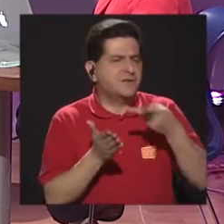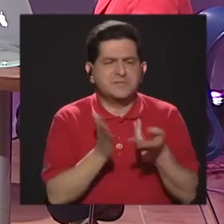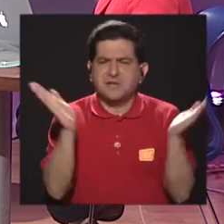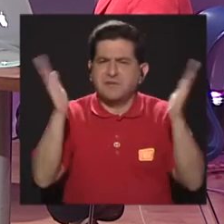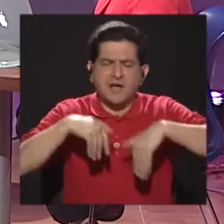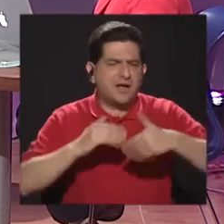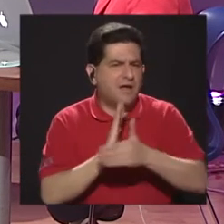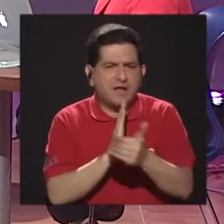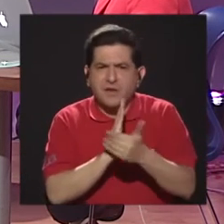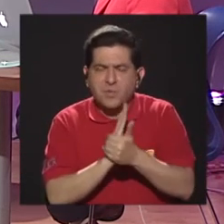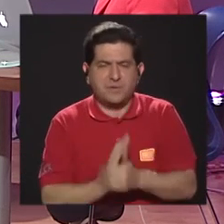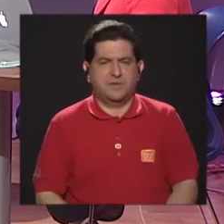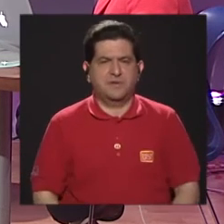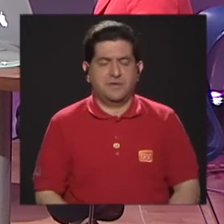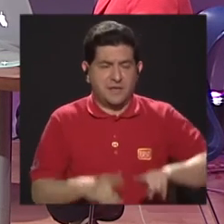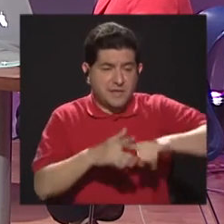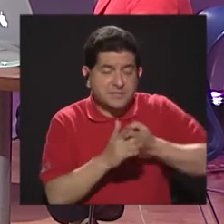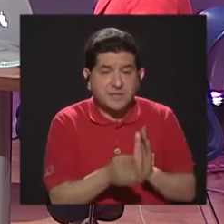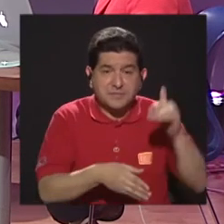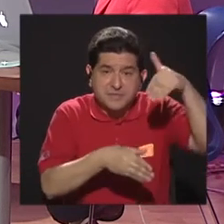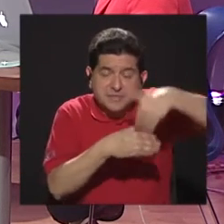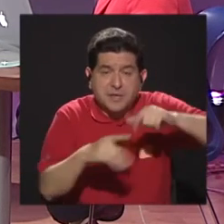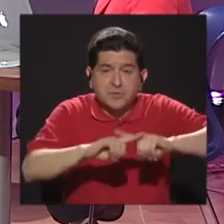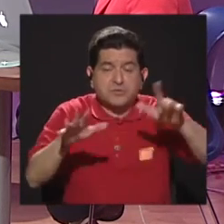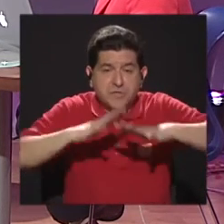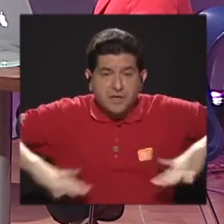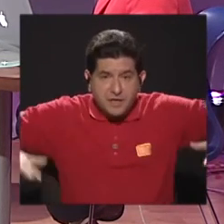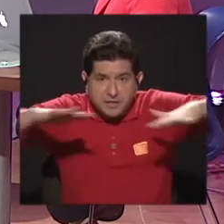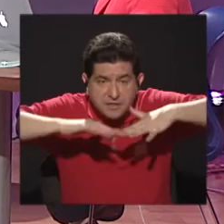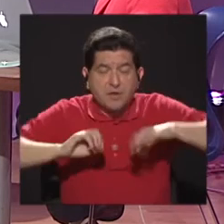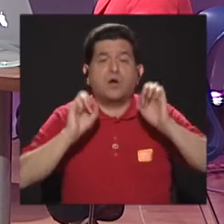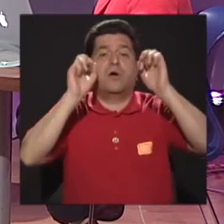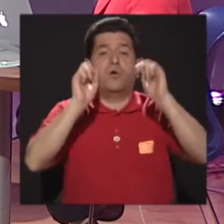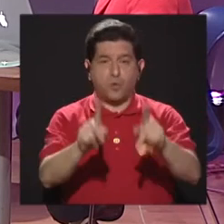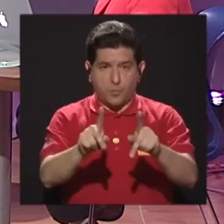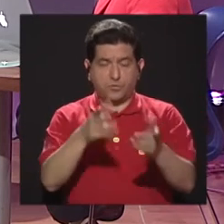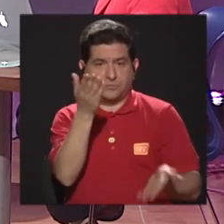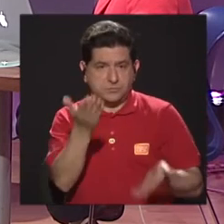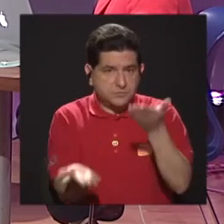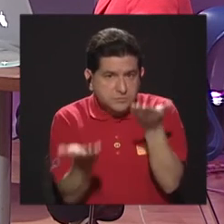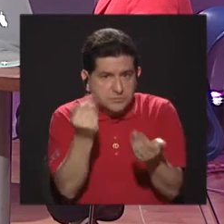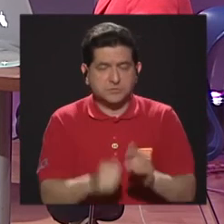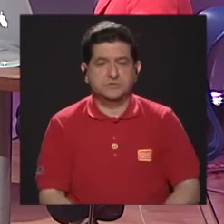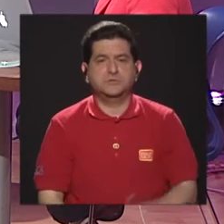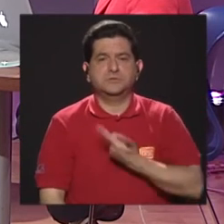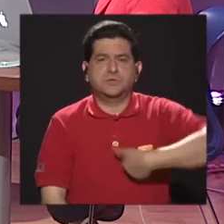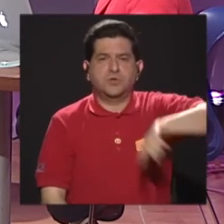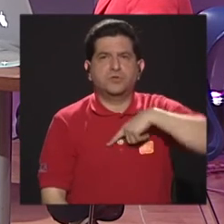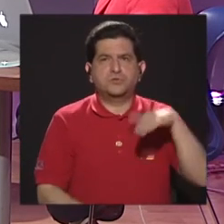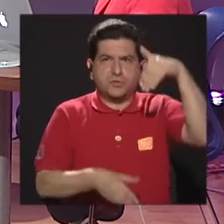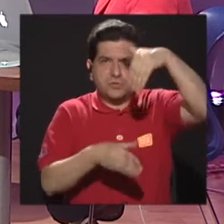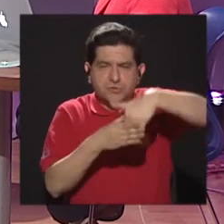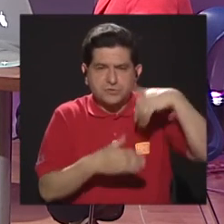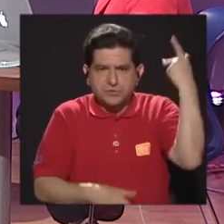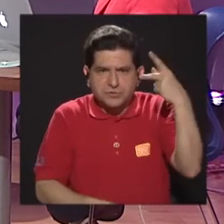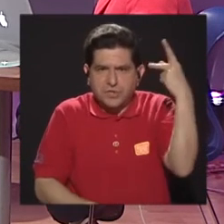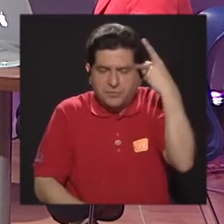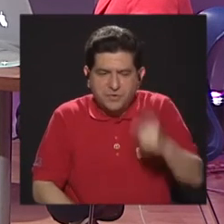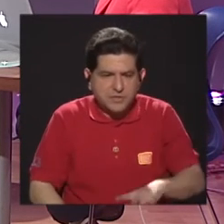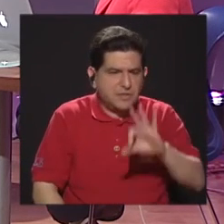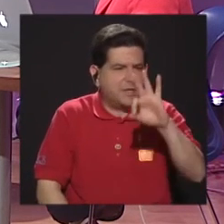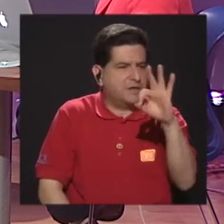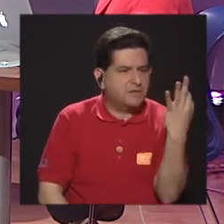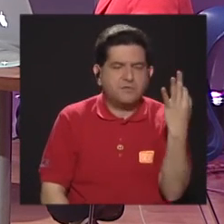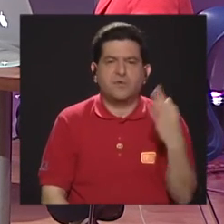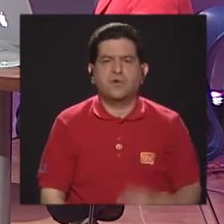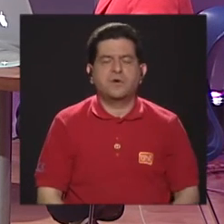las capacidades, es que empezamos a incursionar en otros campos que nos permiten de alguna manera poder ingresar a la política de una manera